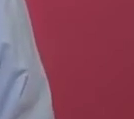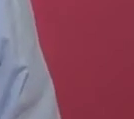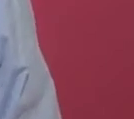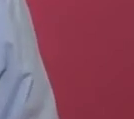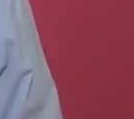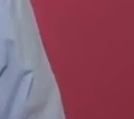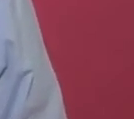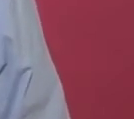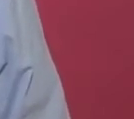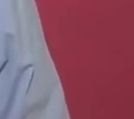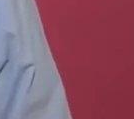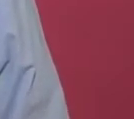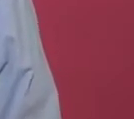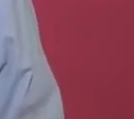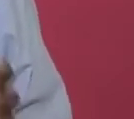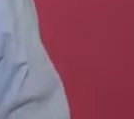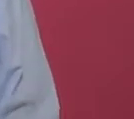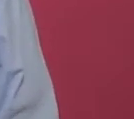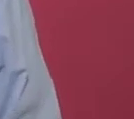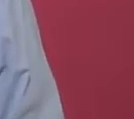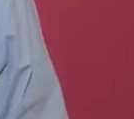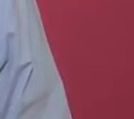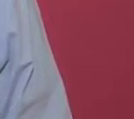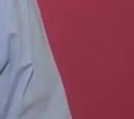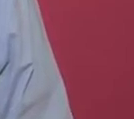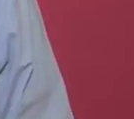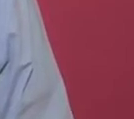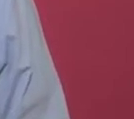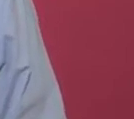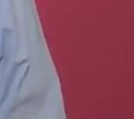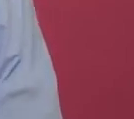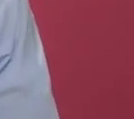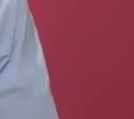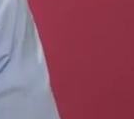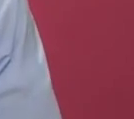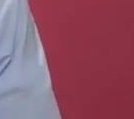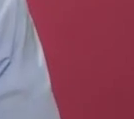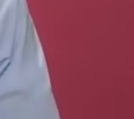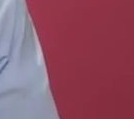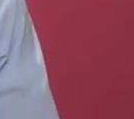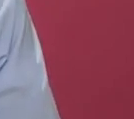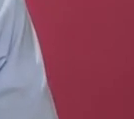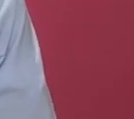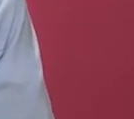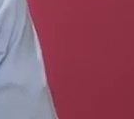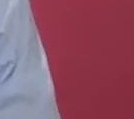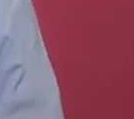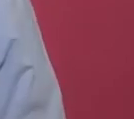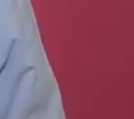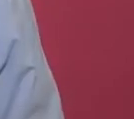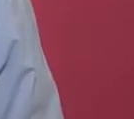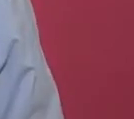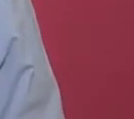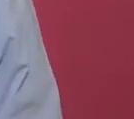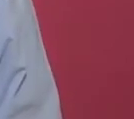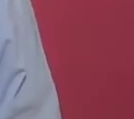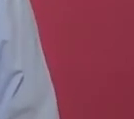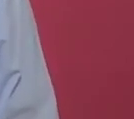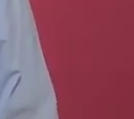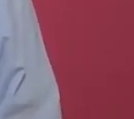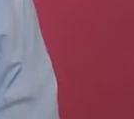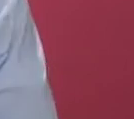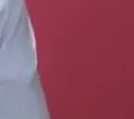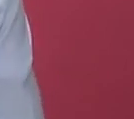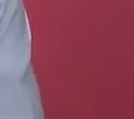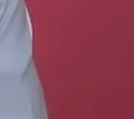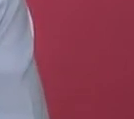han matado a los hermanos contra hermanos, se golpean, se matan, vemos todas estas cosas. Pero también dice